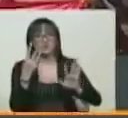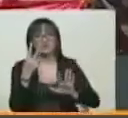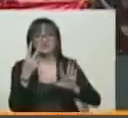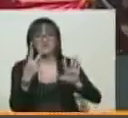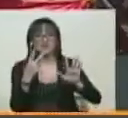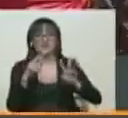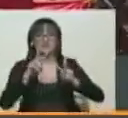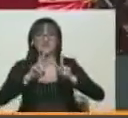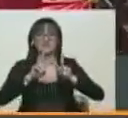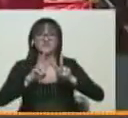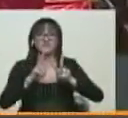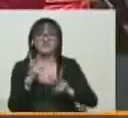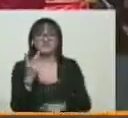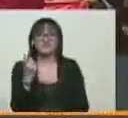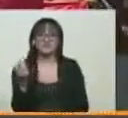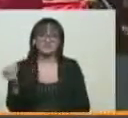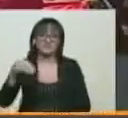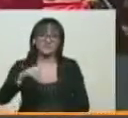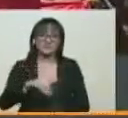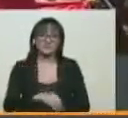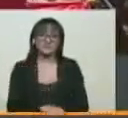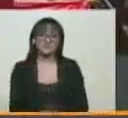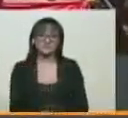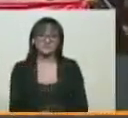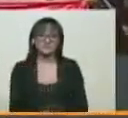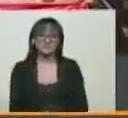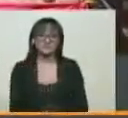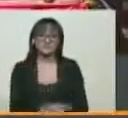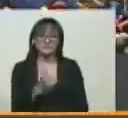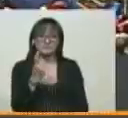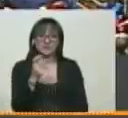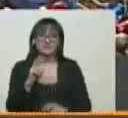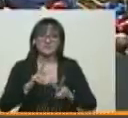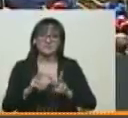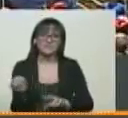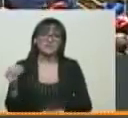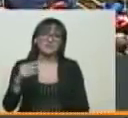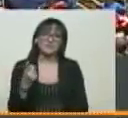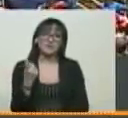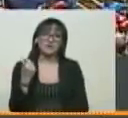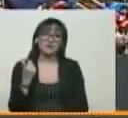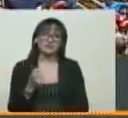17.787 viviendas, pero falta más. Falta mucha vivienda, ¿verdad?